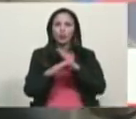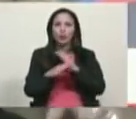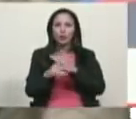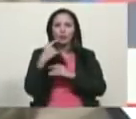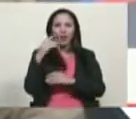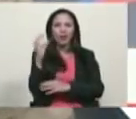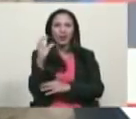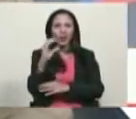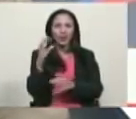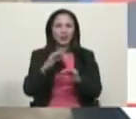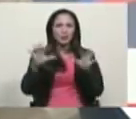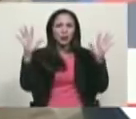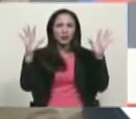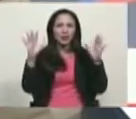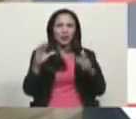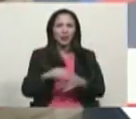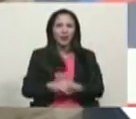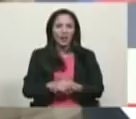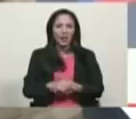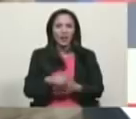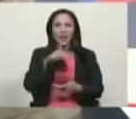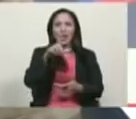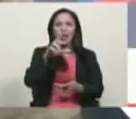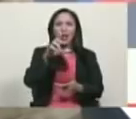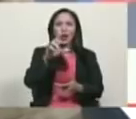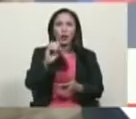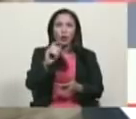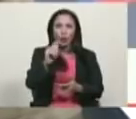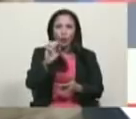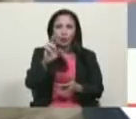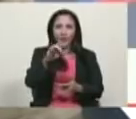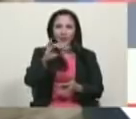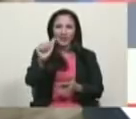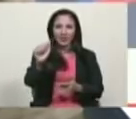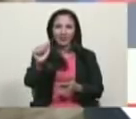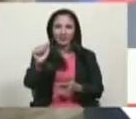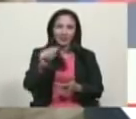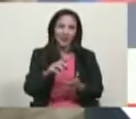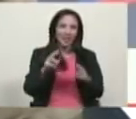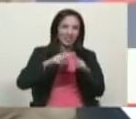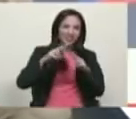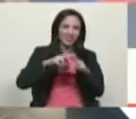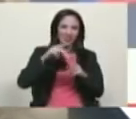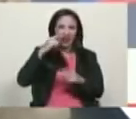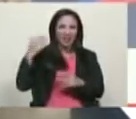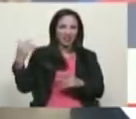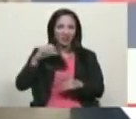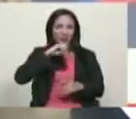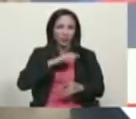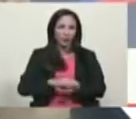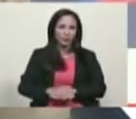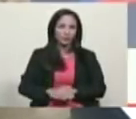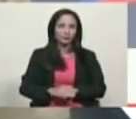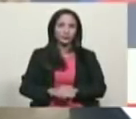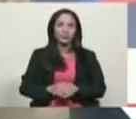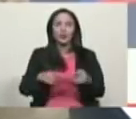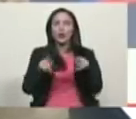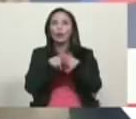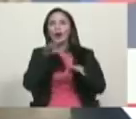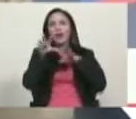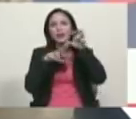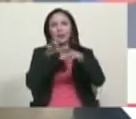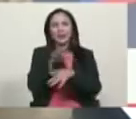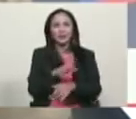¿no? O la lotería del Táchira. Y 20 se lo pueden jugar en los animalitos. ¿Cómo es que se juegan los animalitos,